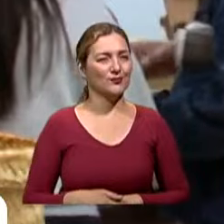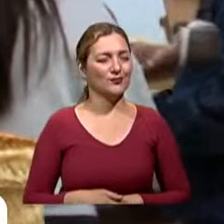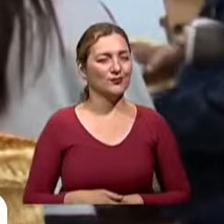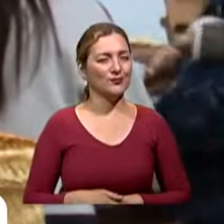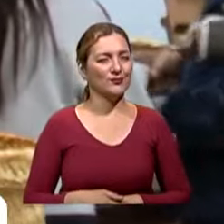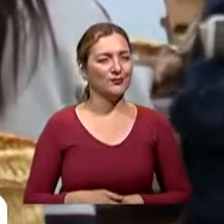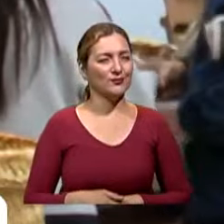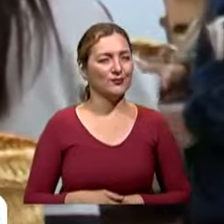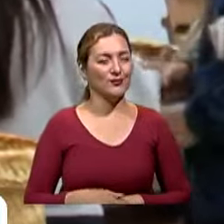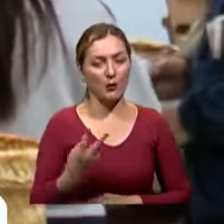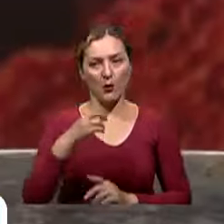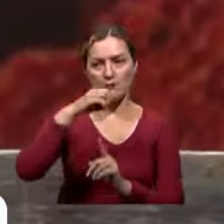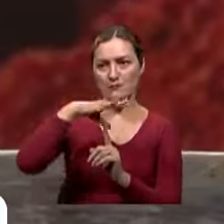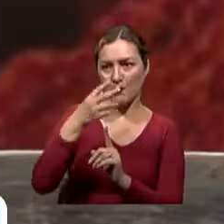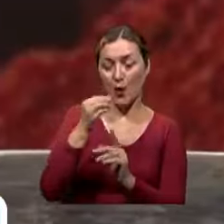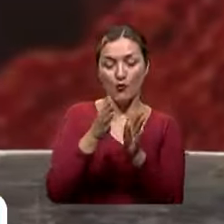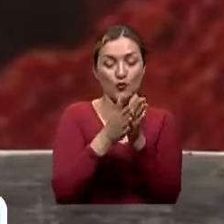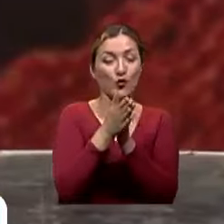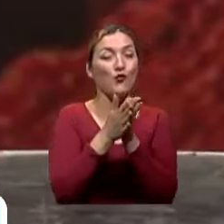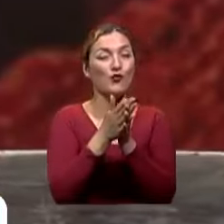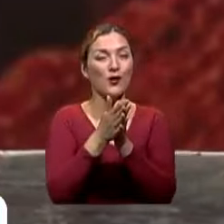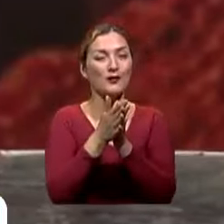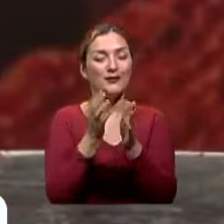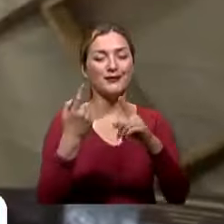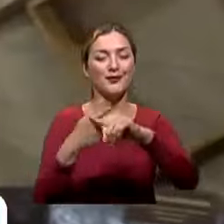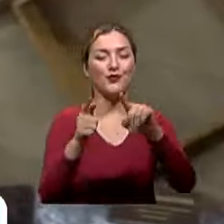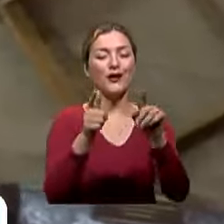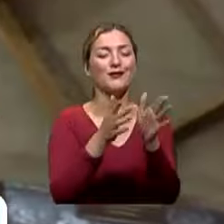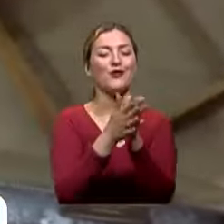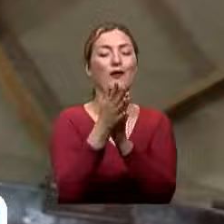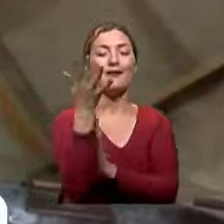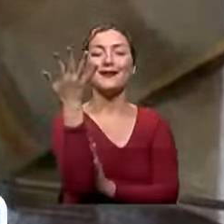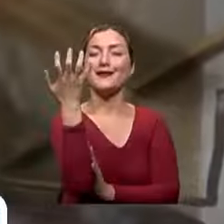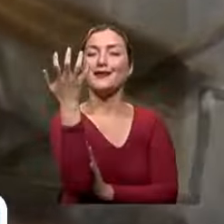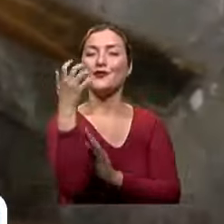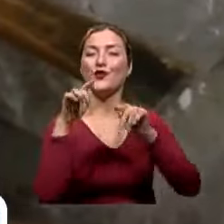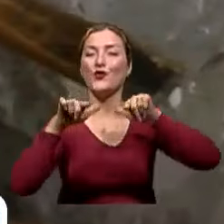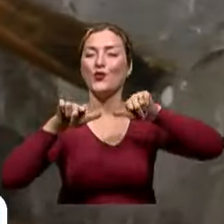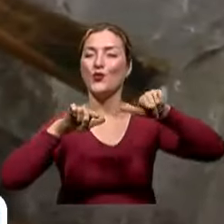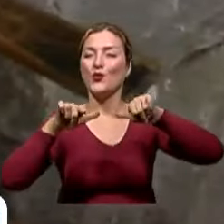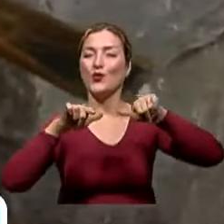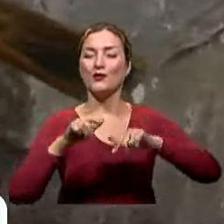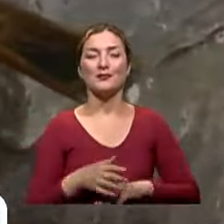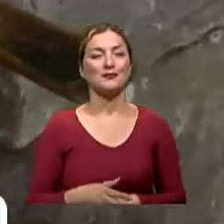vivo cómo se hace el chocolate ambateño. 15 variedades de chocolate ofrece este lugar,